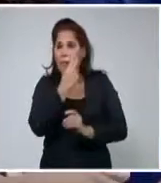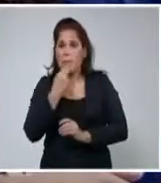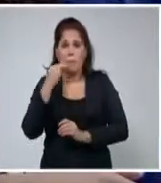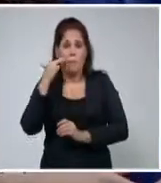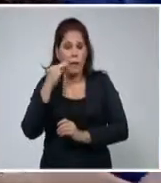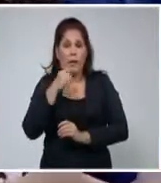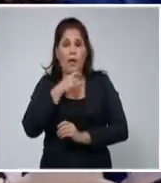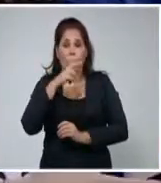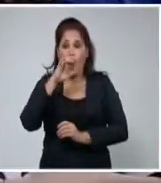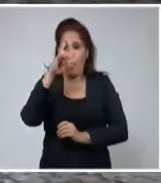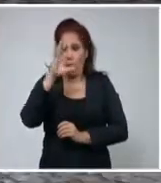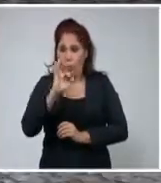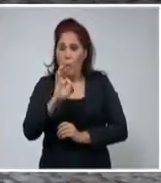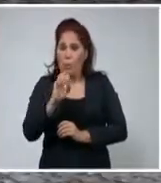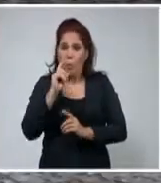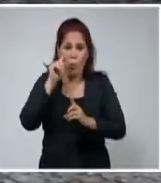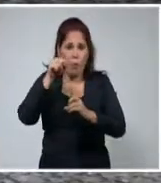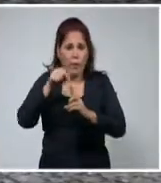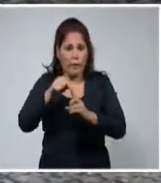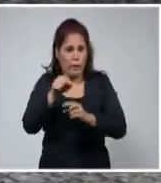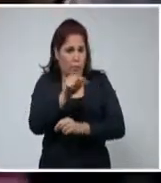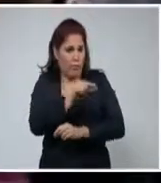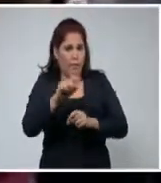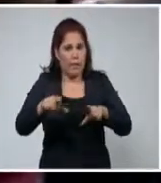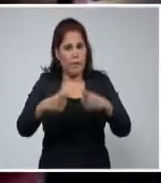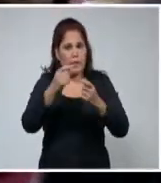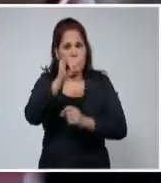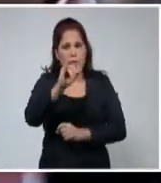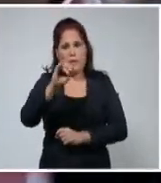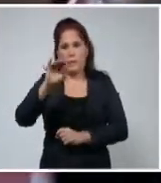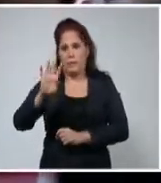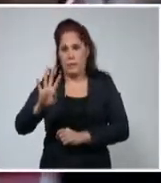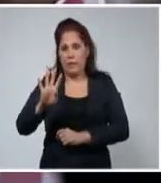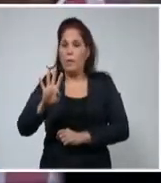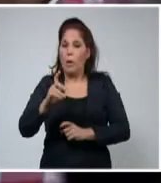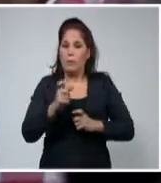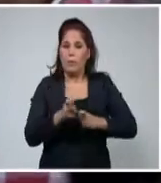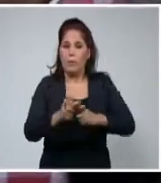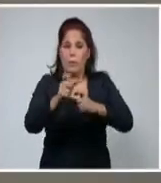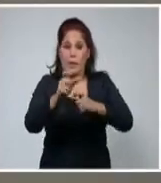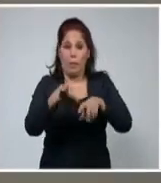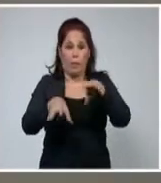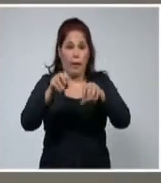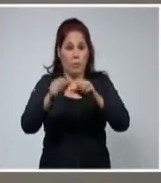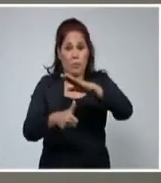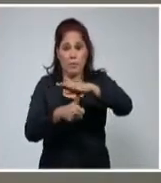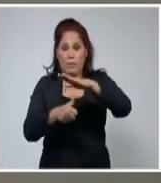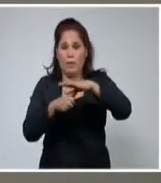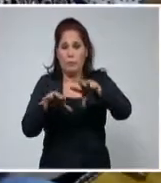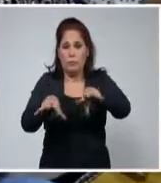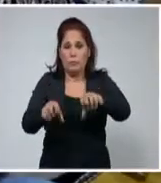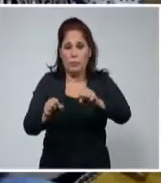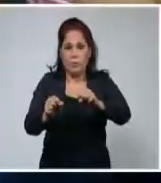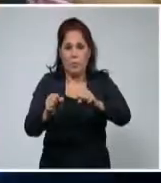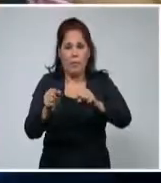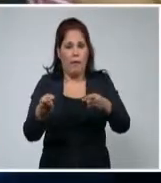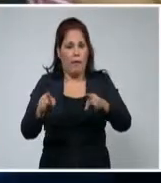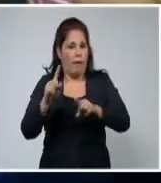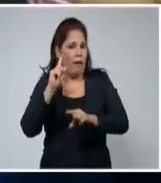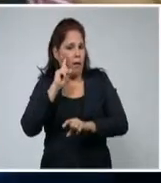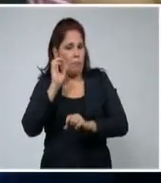Eduardo Torres Cuevas, a propósito de conmemorarse el aniversario 64 del asalto al Palacio Presidencial y la toma de Radio Reloj. El